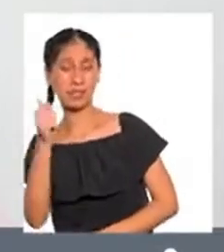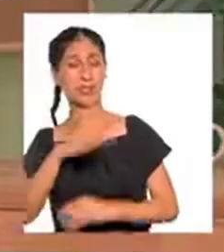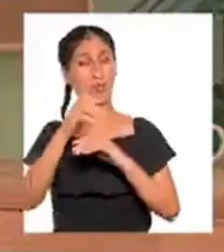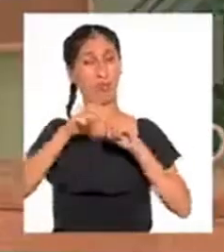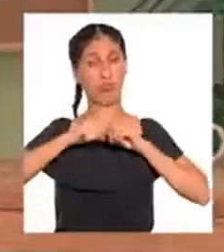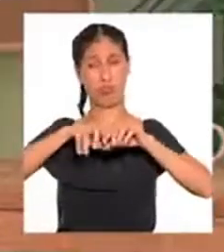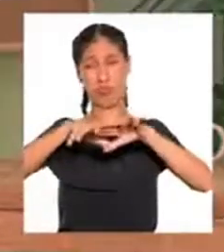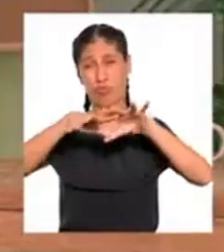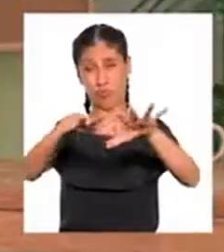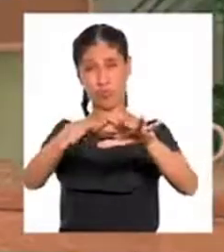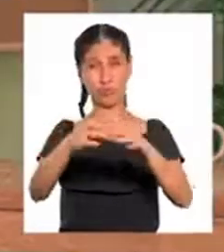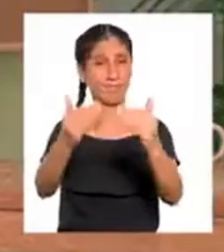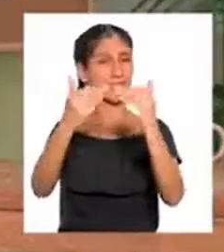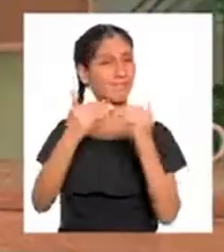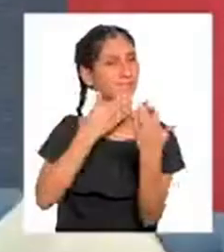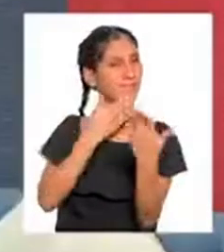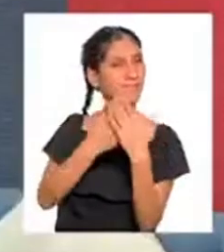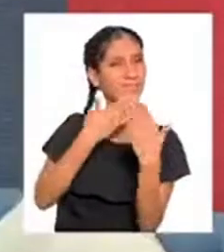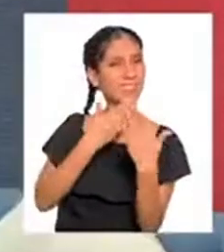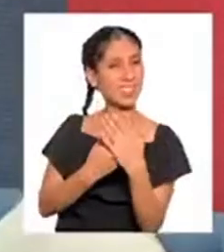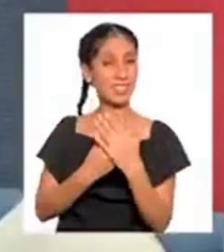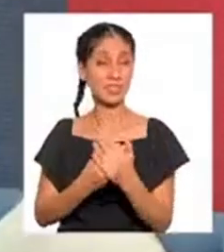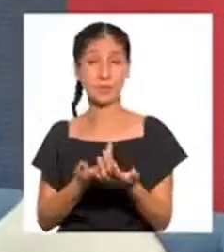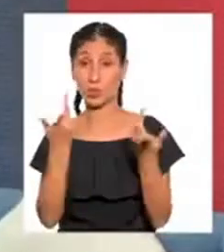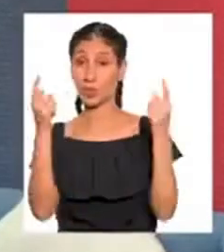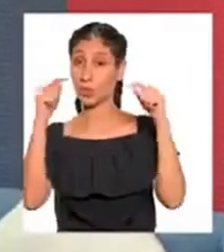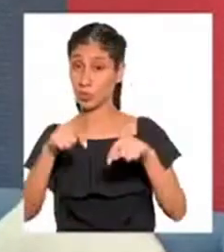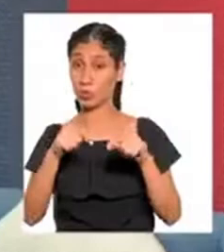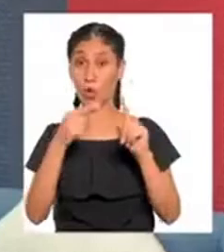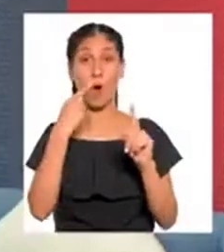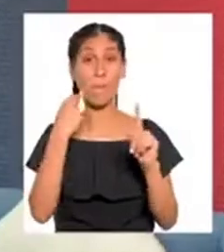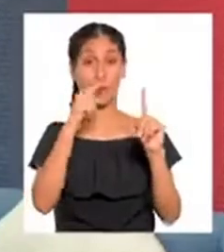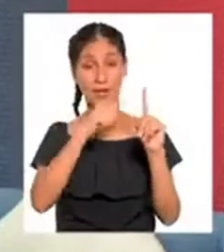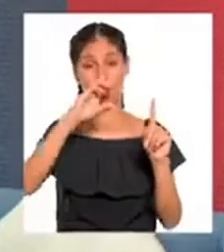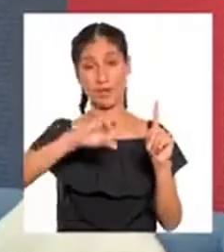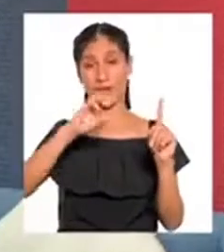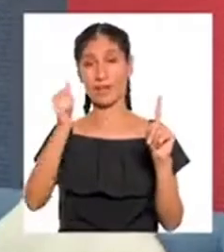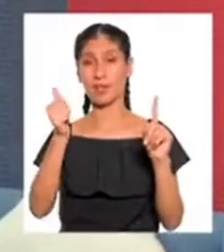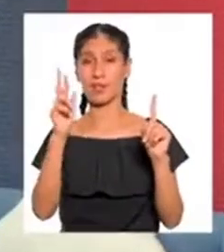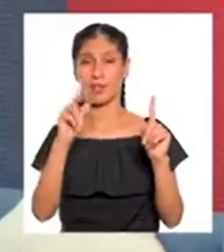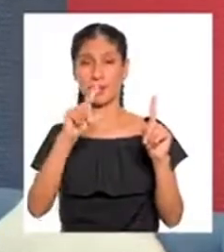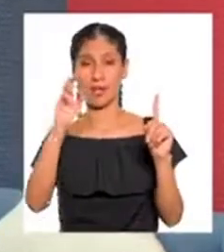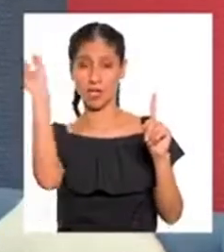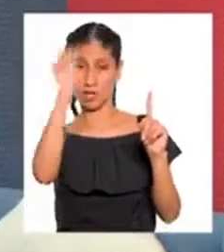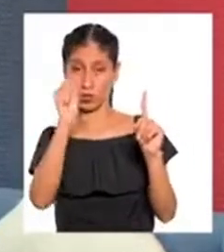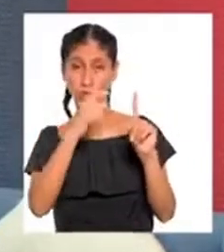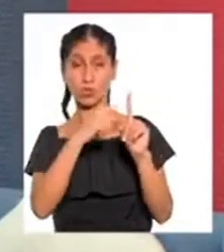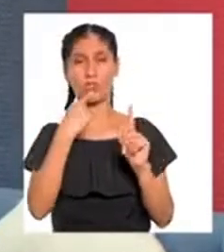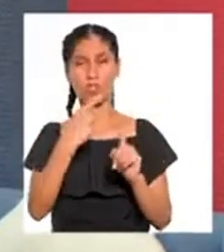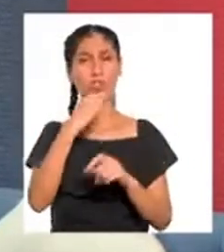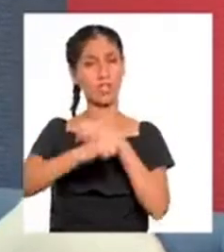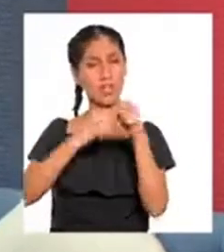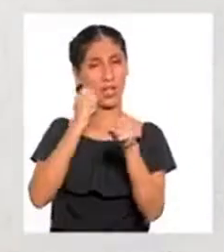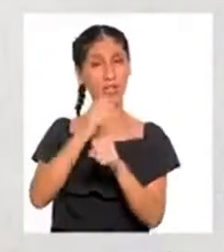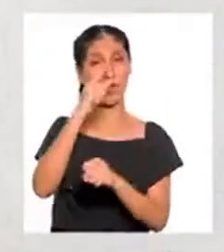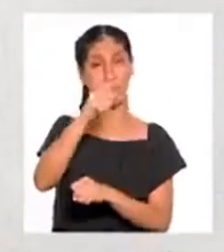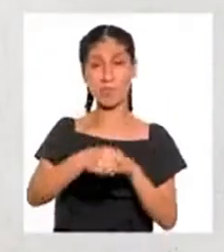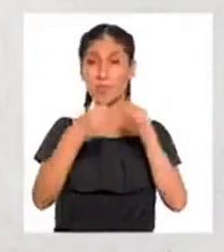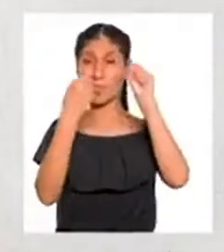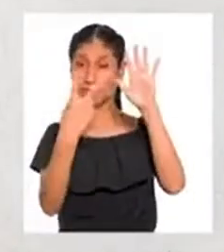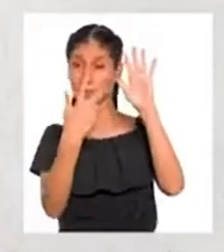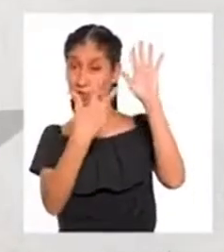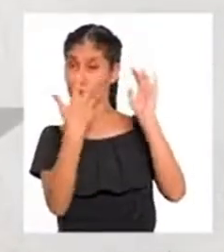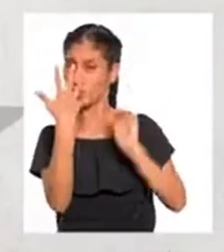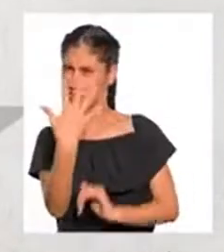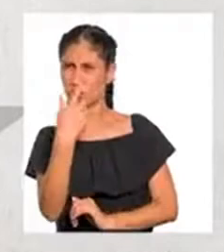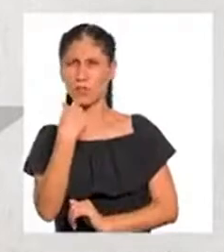epidémicas. Muchas gracias. Justo el historiador Marcos Cueto señaló que además en 1985, debido a la